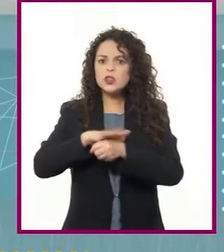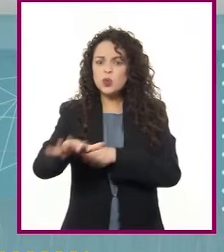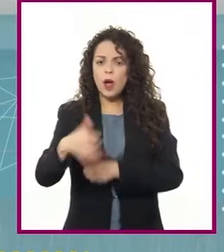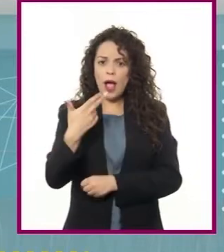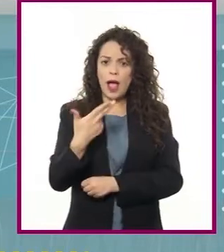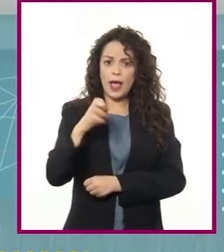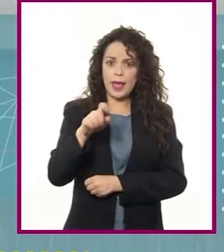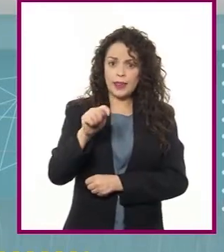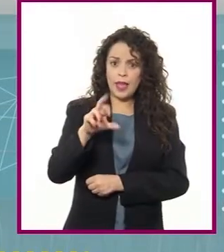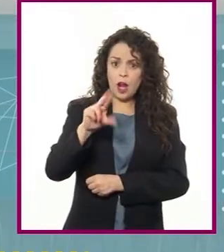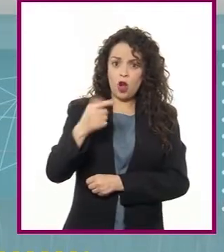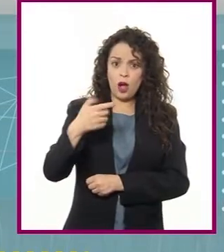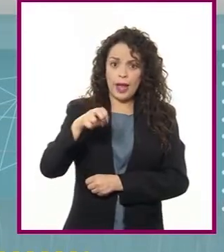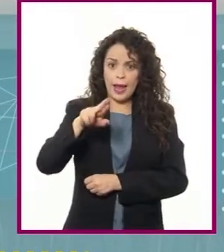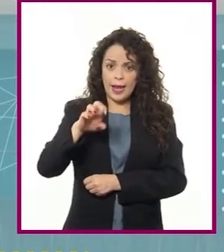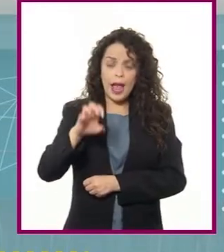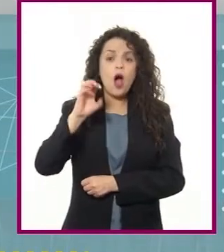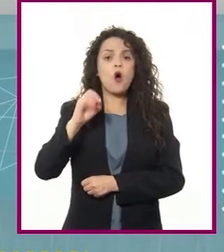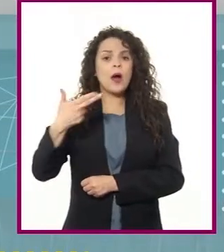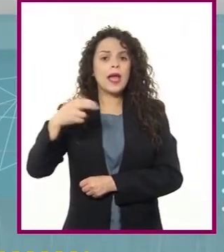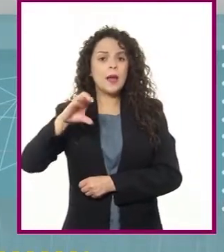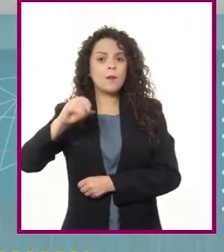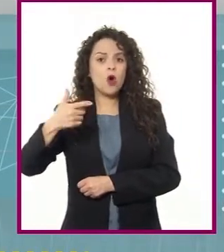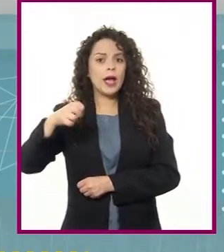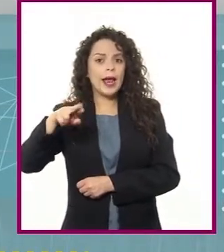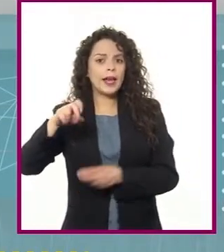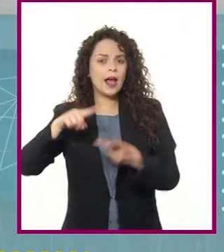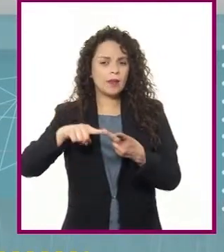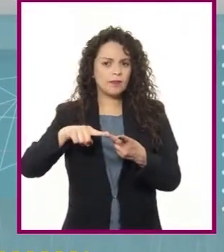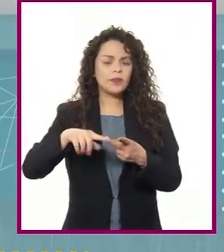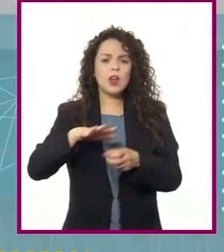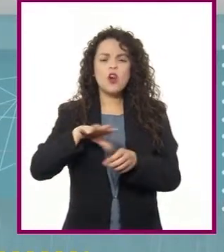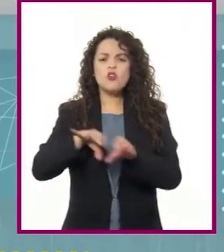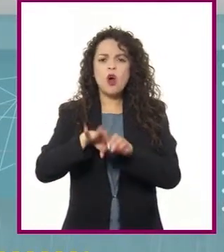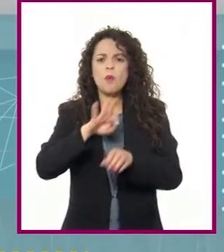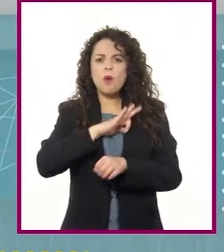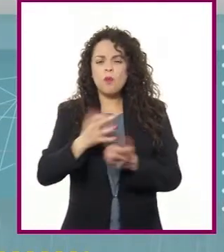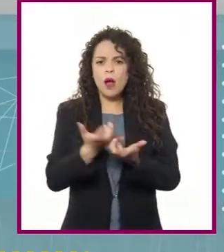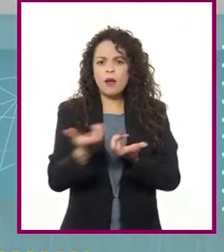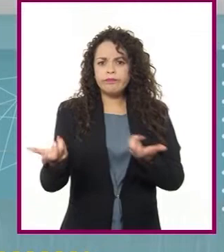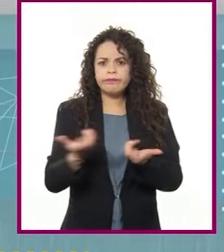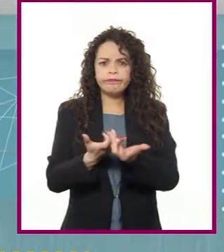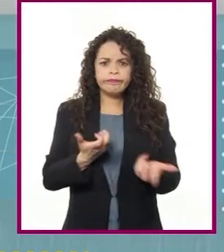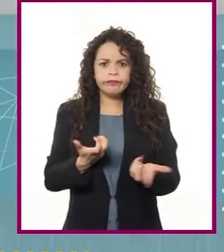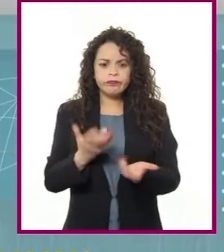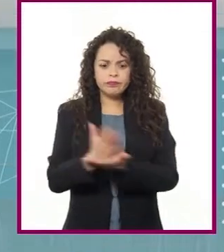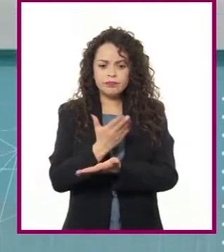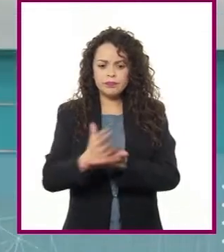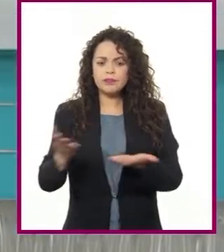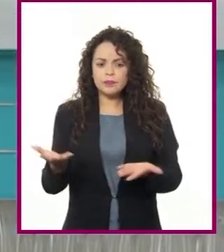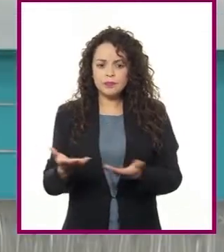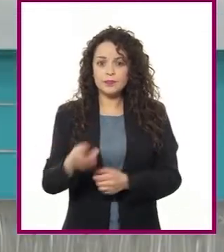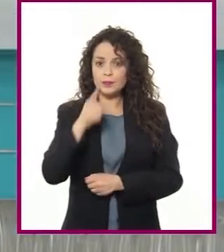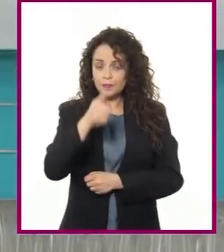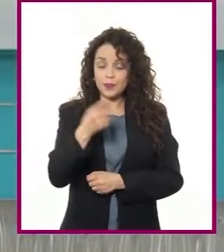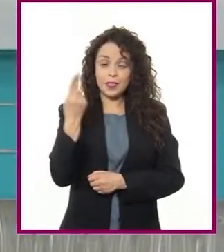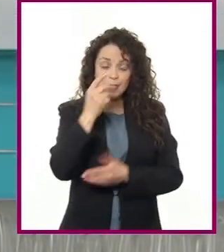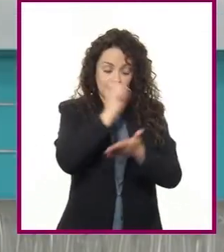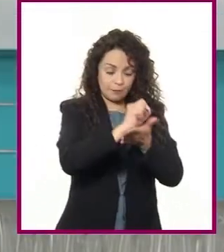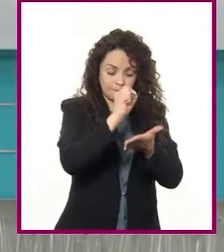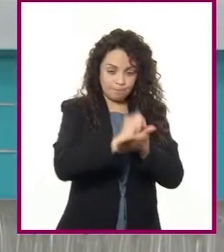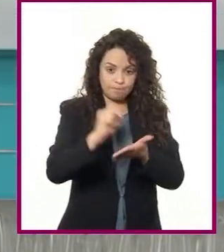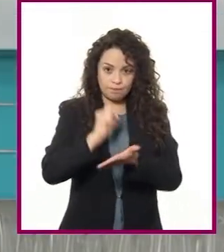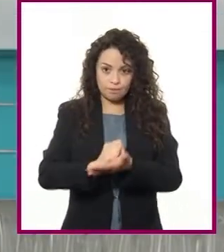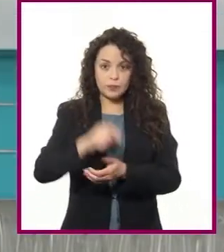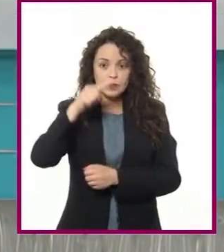homogénea? ¿Cómo podemos separar sus componentes? ¿Qué utilidad tendría hacerlo? No se vayan, anoten sus predicciones y